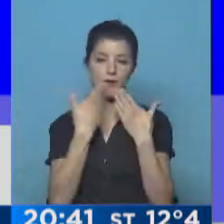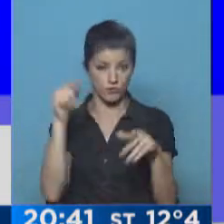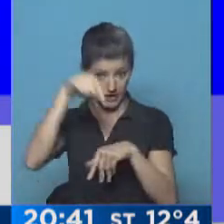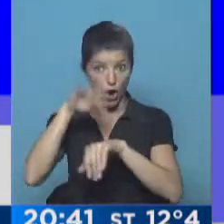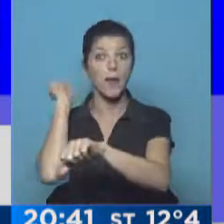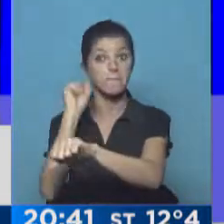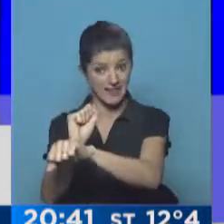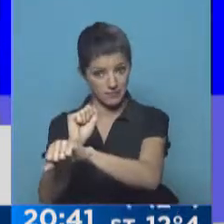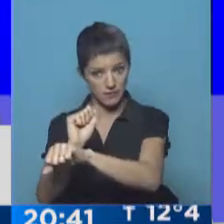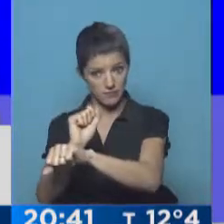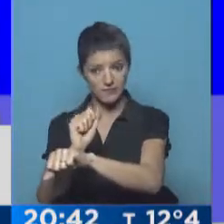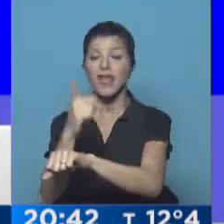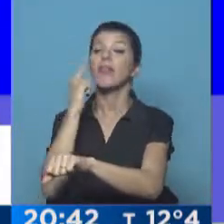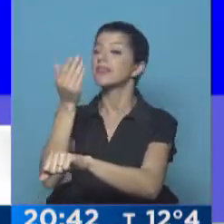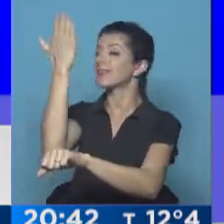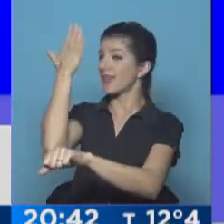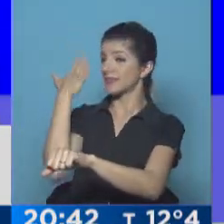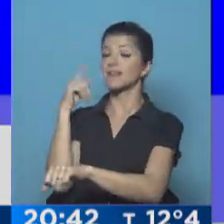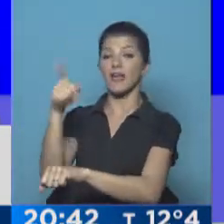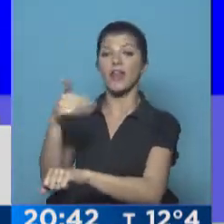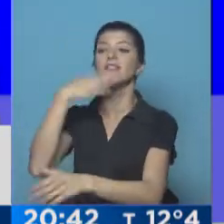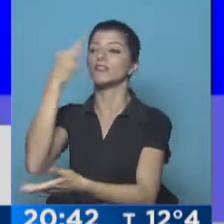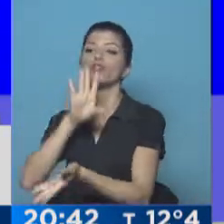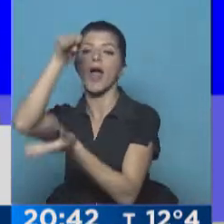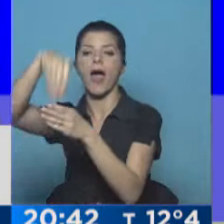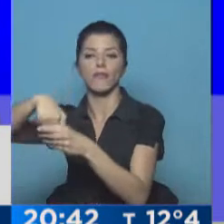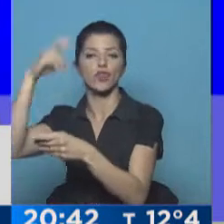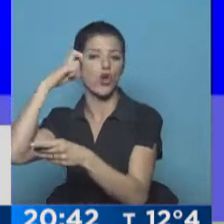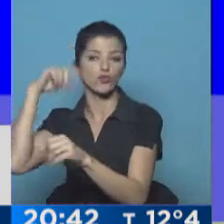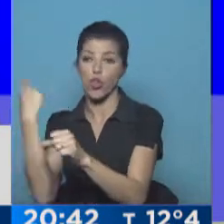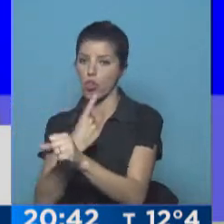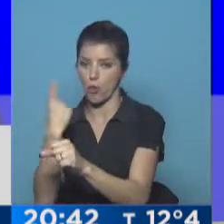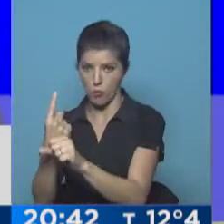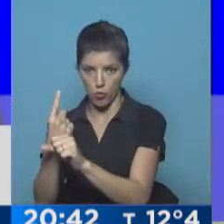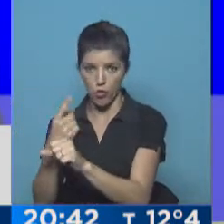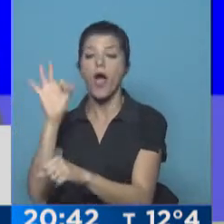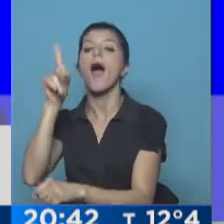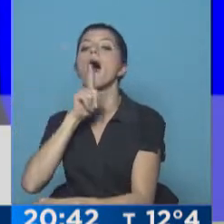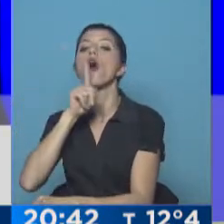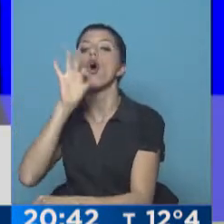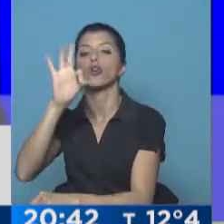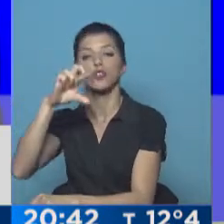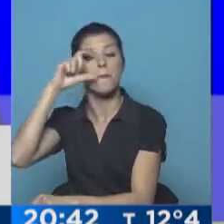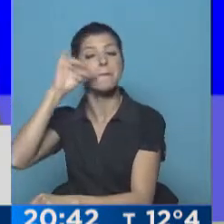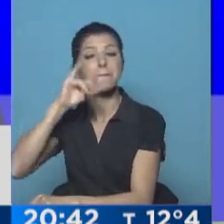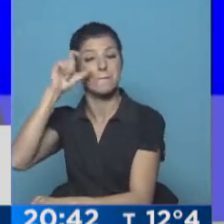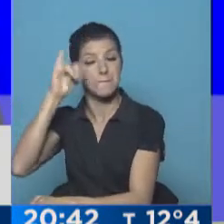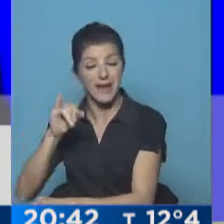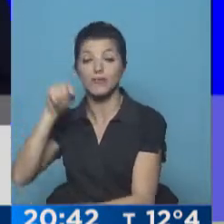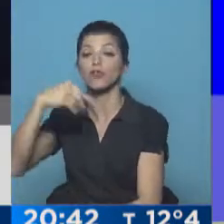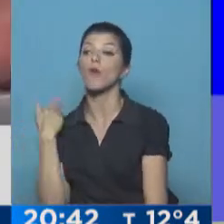prisión hace unos días le quitaron la inmunidad parlamentaria al ex presidente otto pérez molina que hoy tuvo que ir a